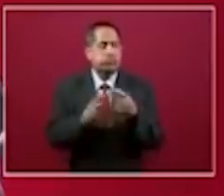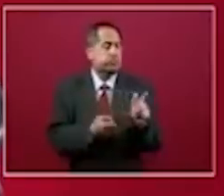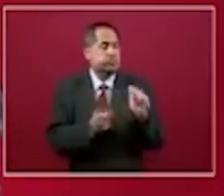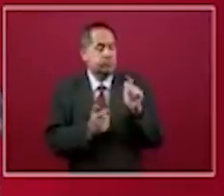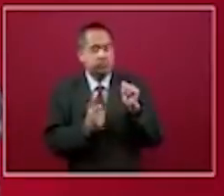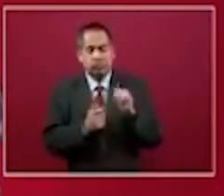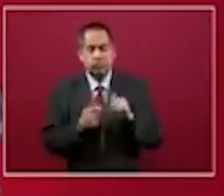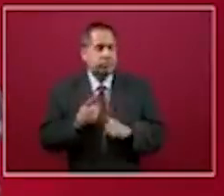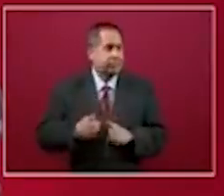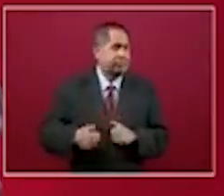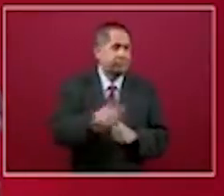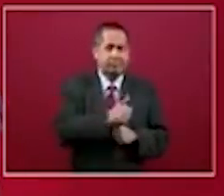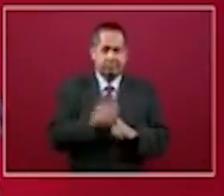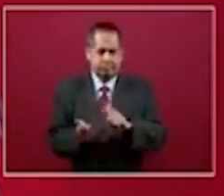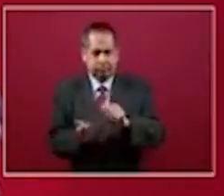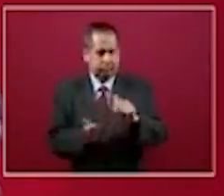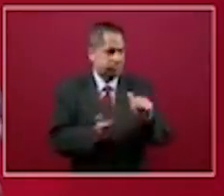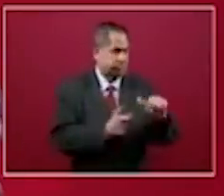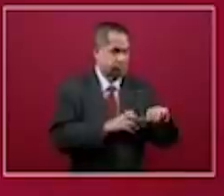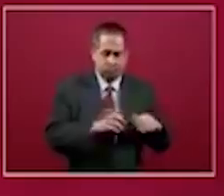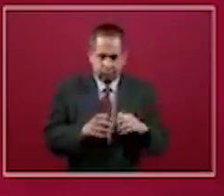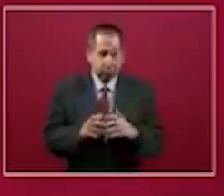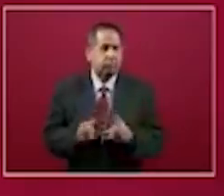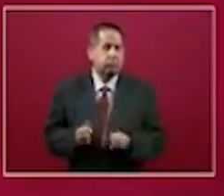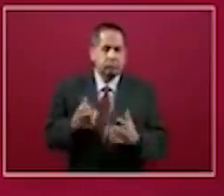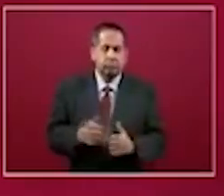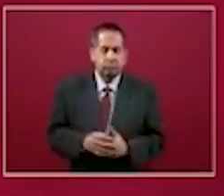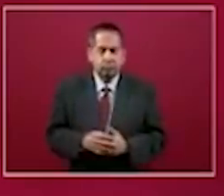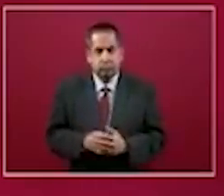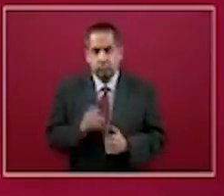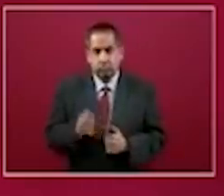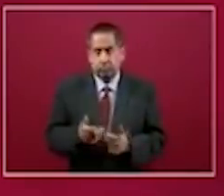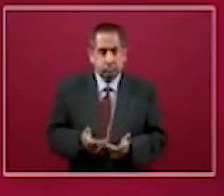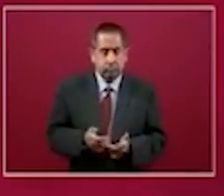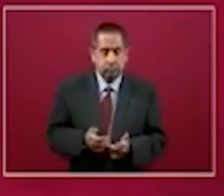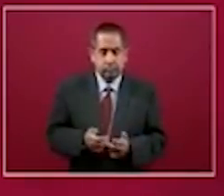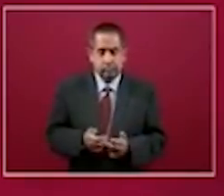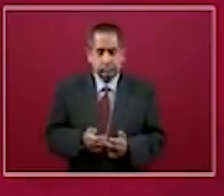cobran de cuota a los trabajadores, sobre todo